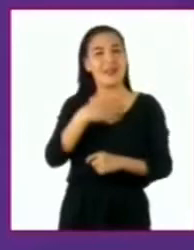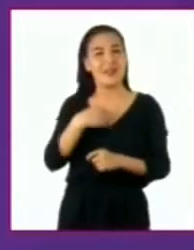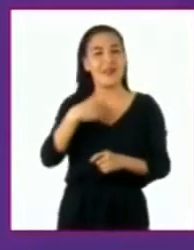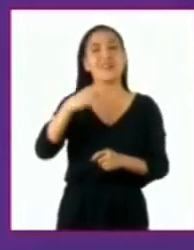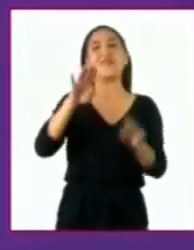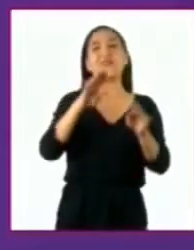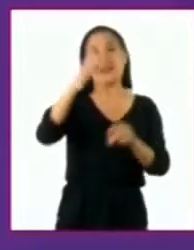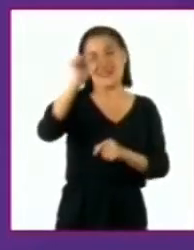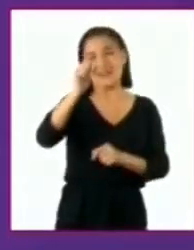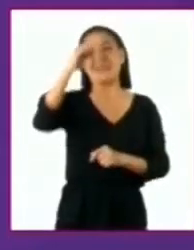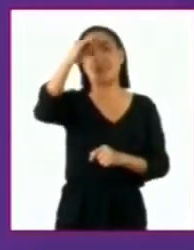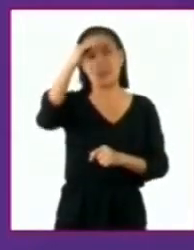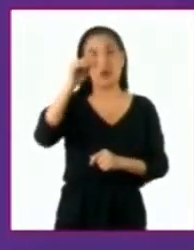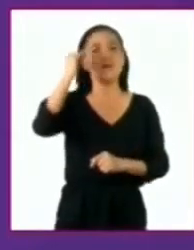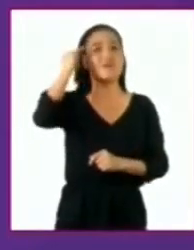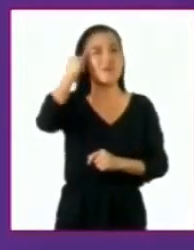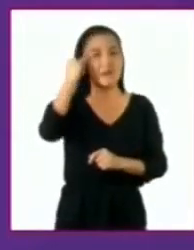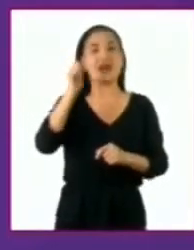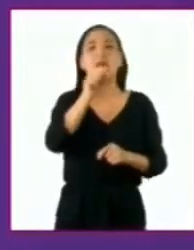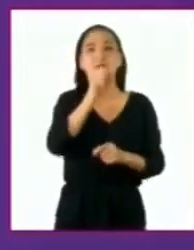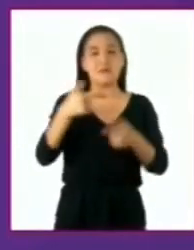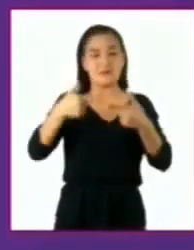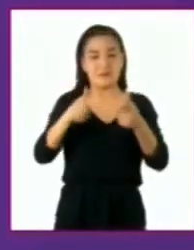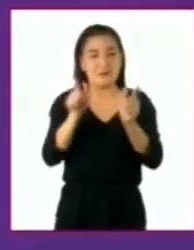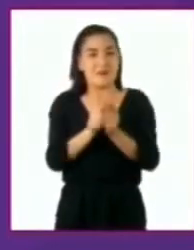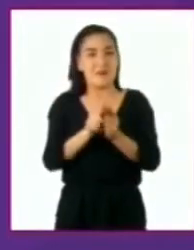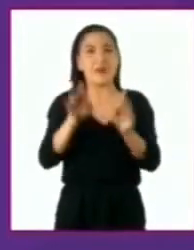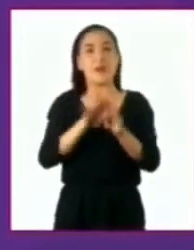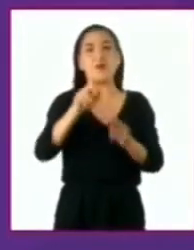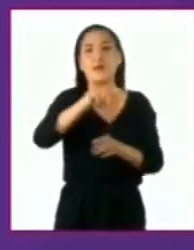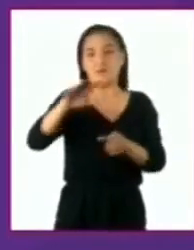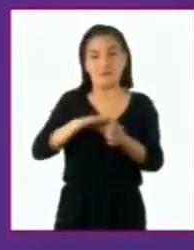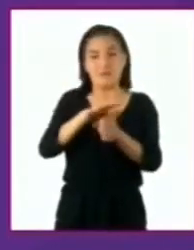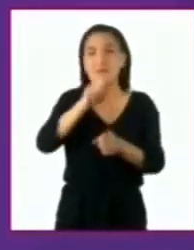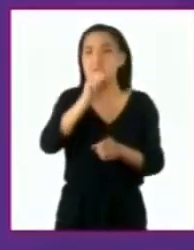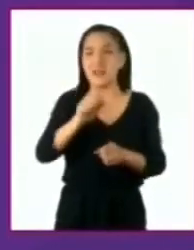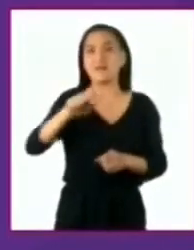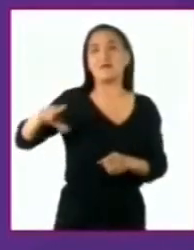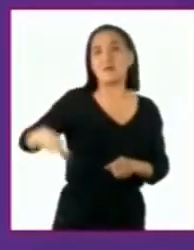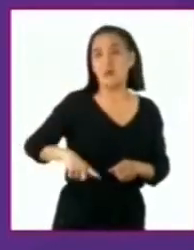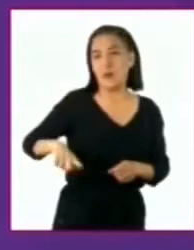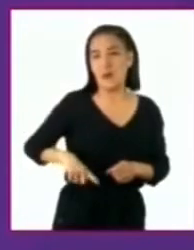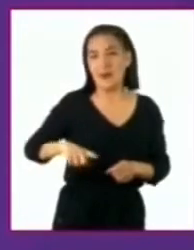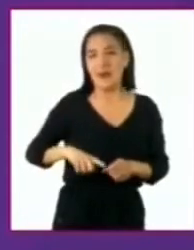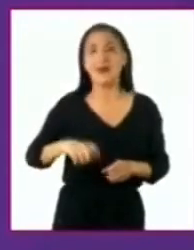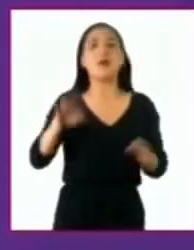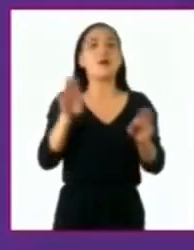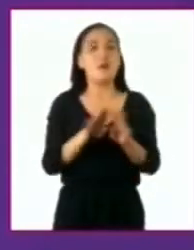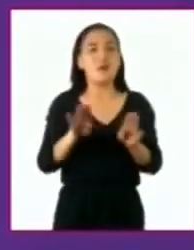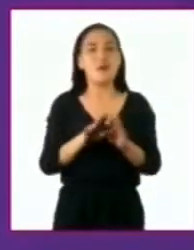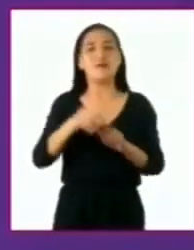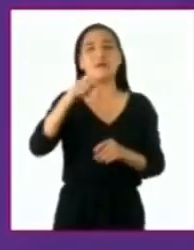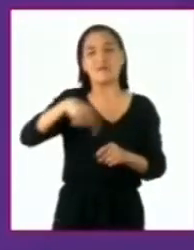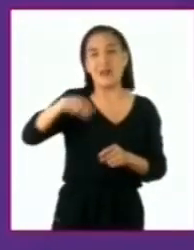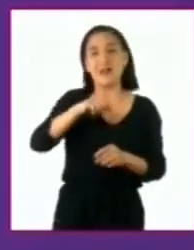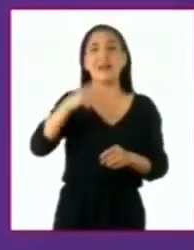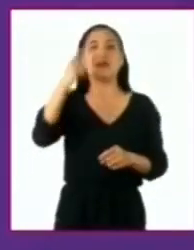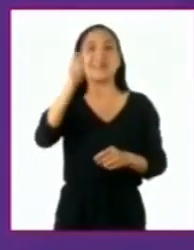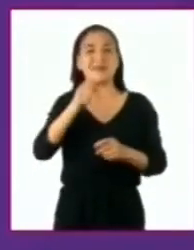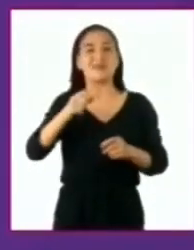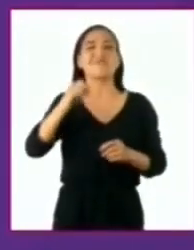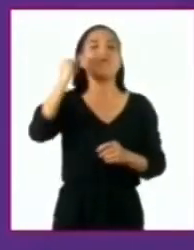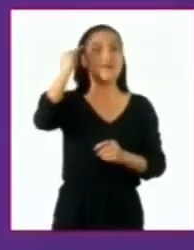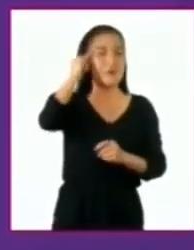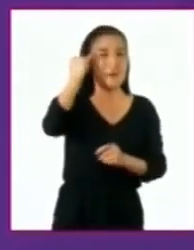indígenas pertenecientes a los linajes gobernantes, pertenecientes a la nobleza indígena